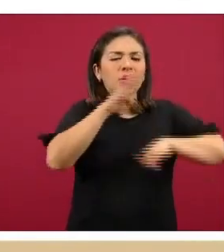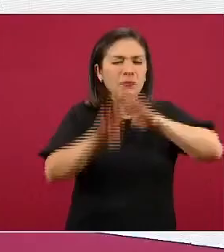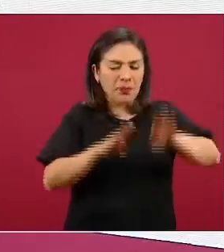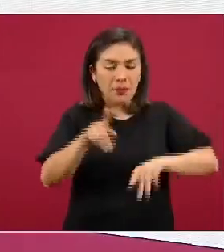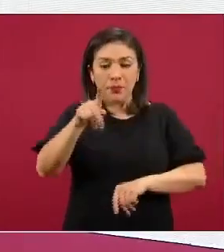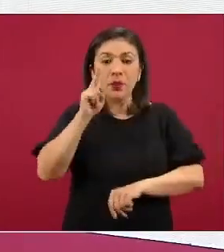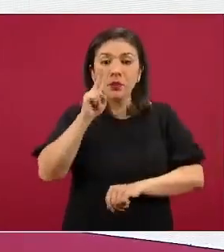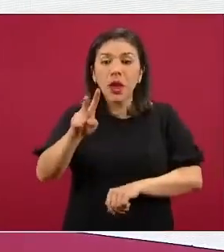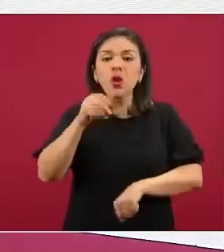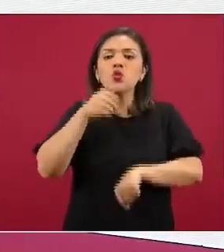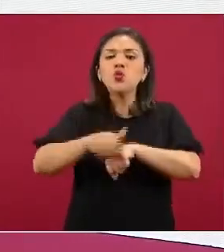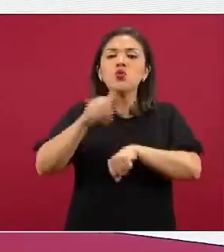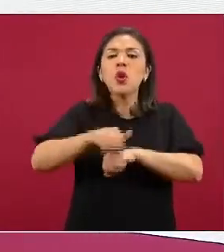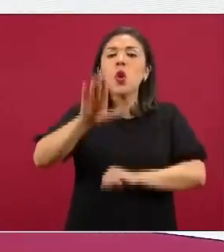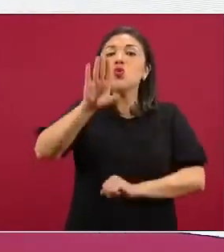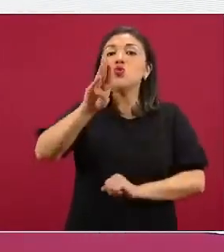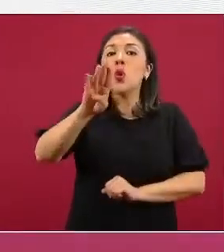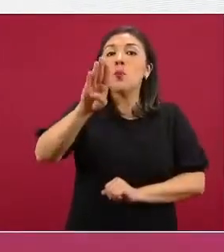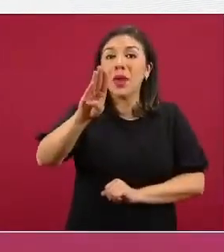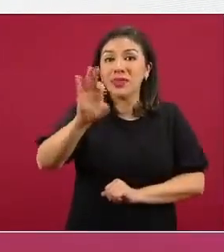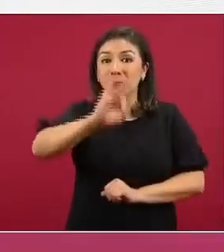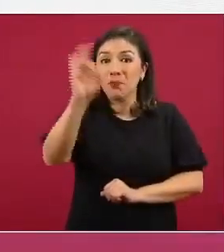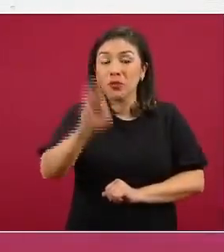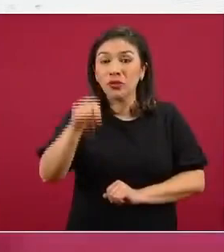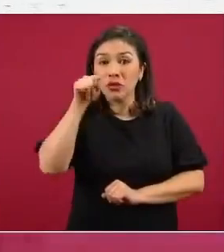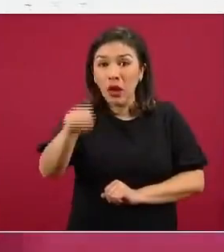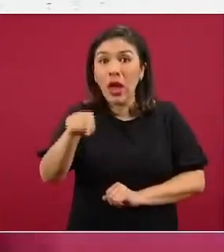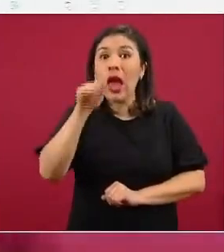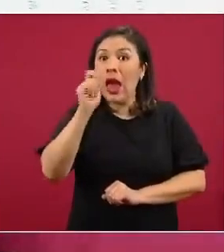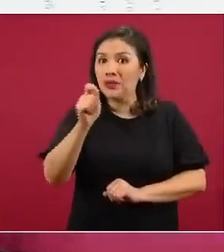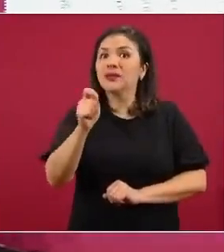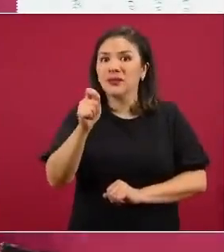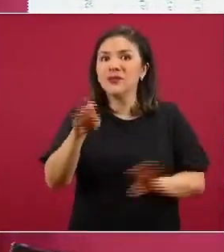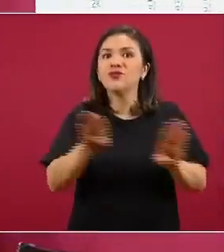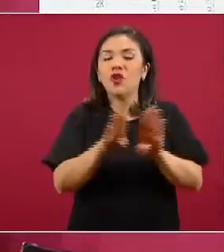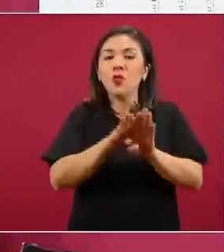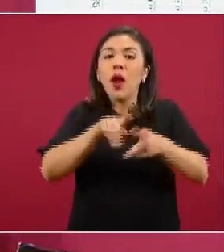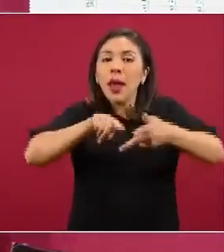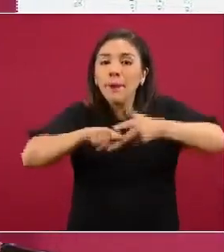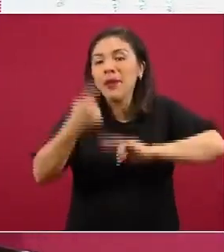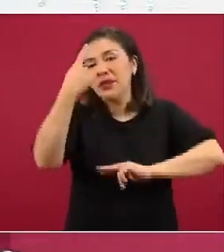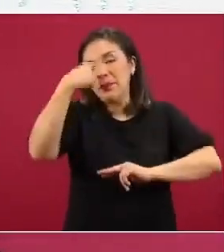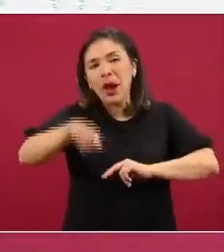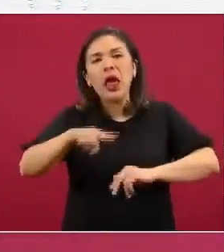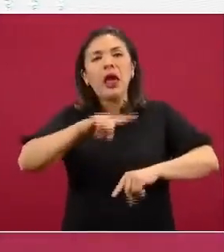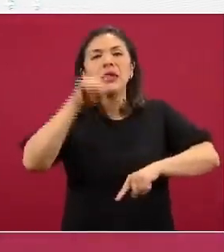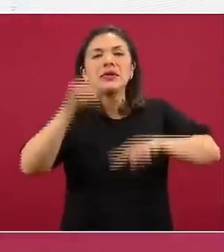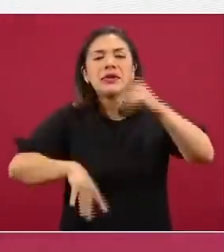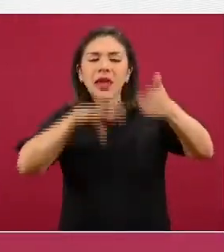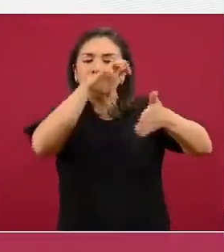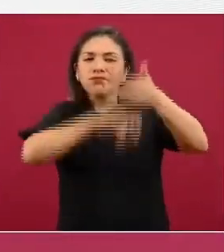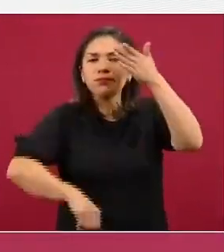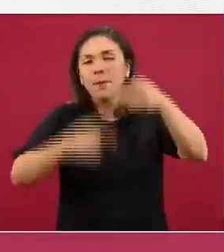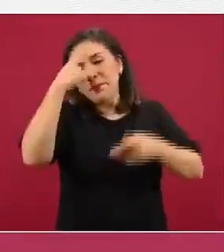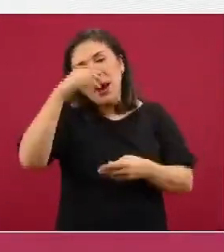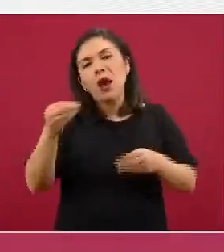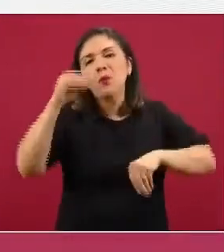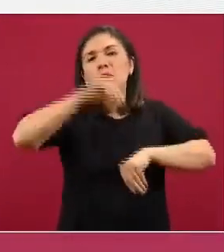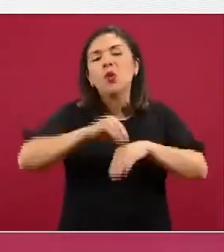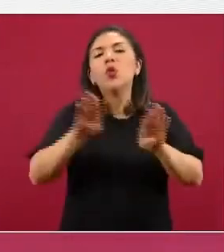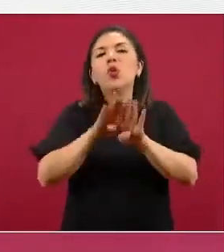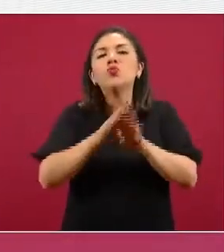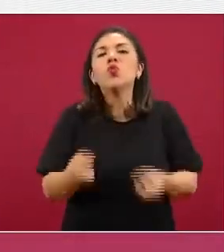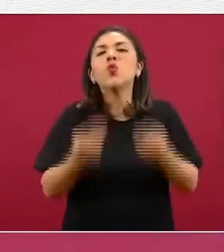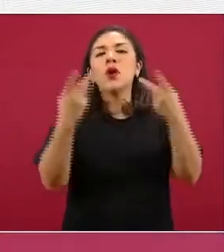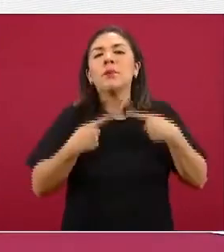percentil 90 como el punto para que a partir de ahí es la resta que les decía para cuantificar el exceso de